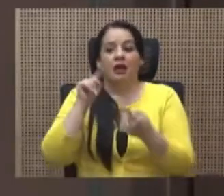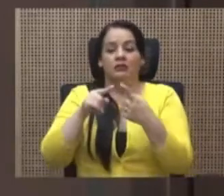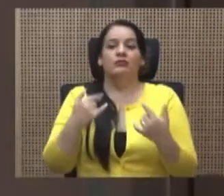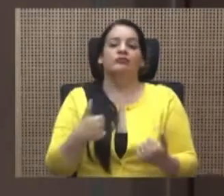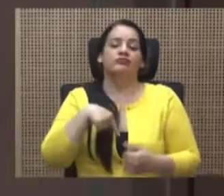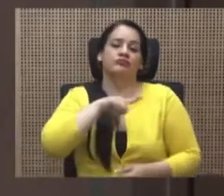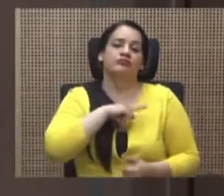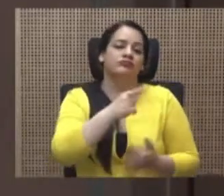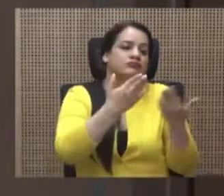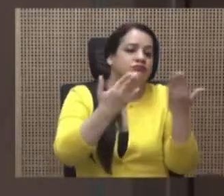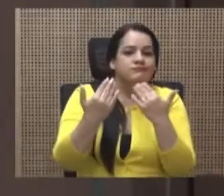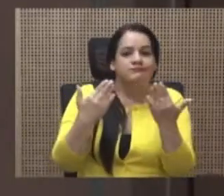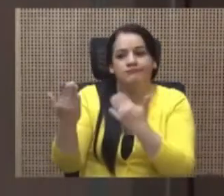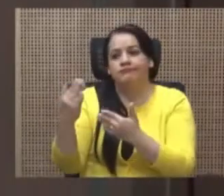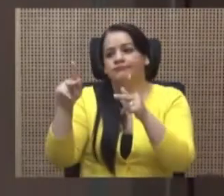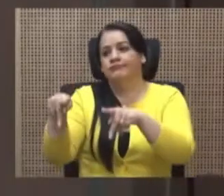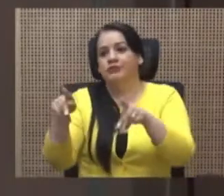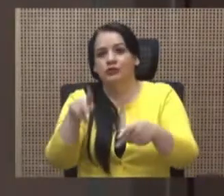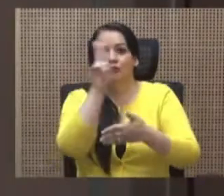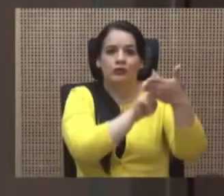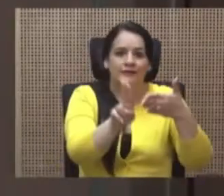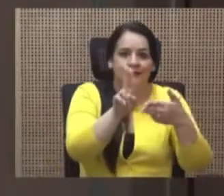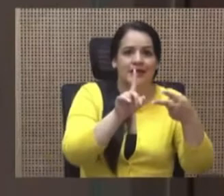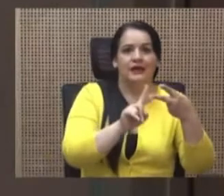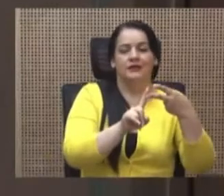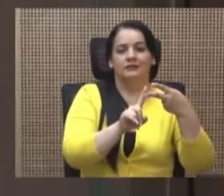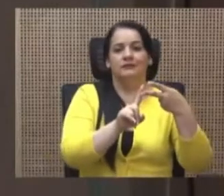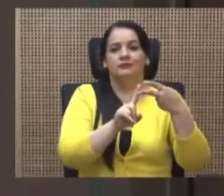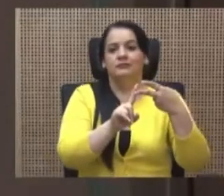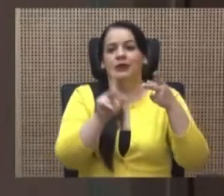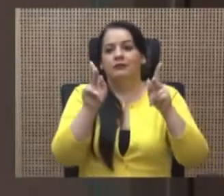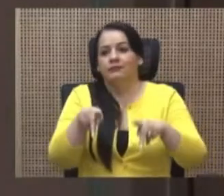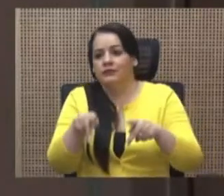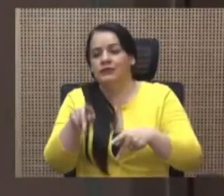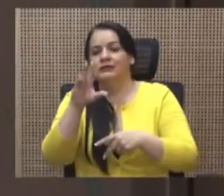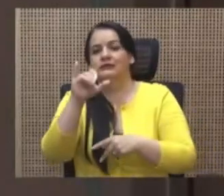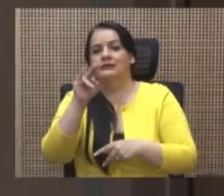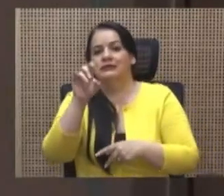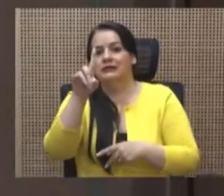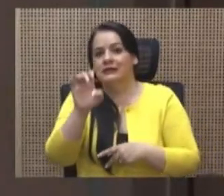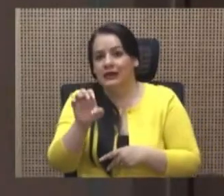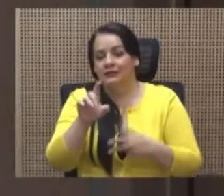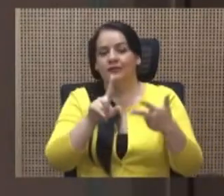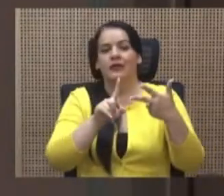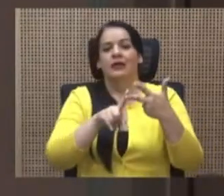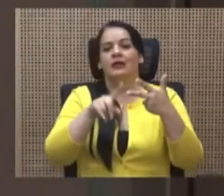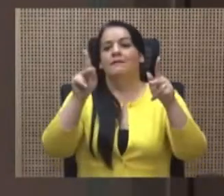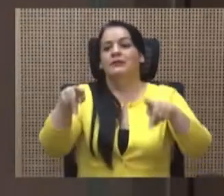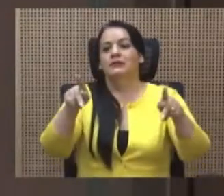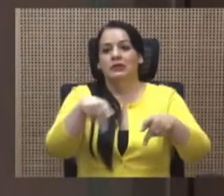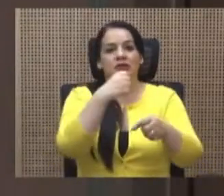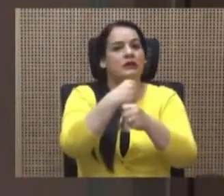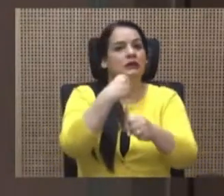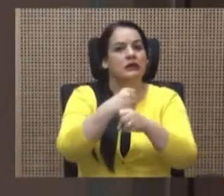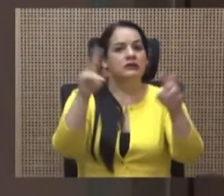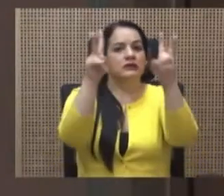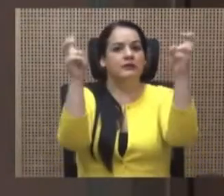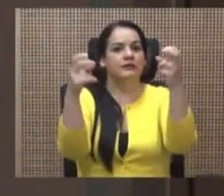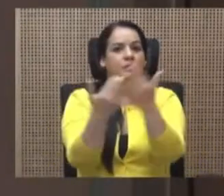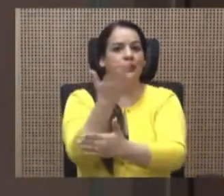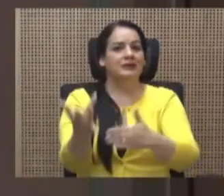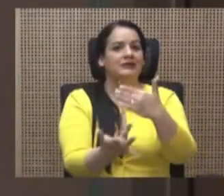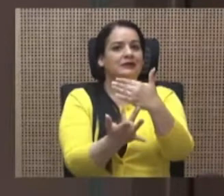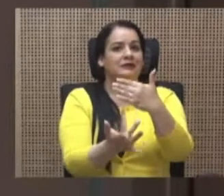personas de universidades con personas de cinde con personas que están trabajando en estos temas y nuevas tecnologías